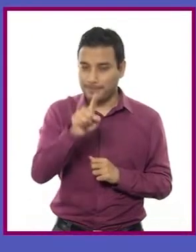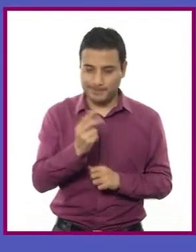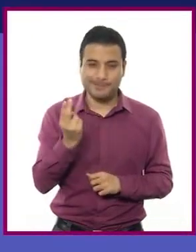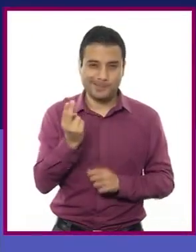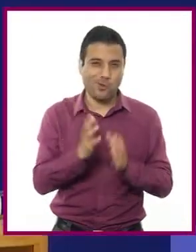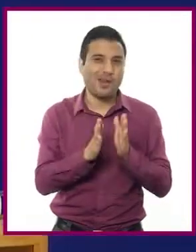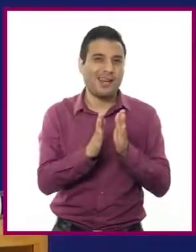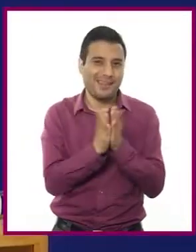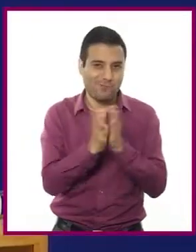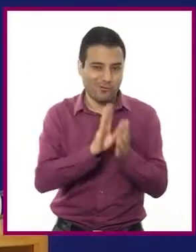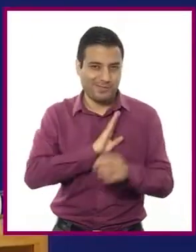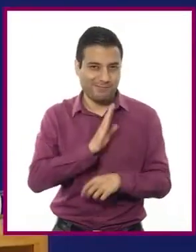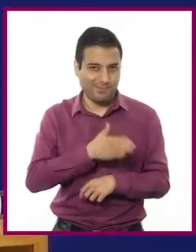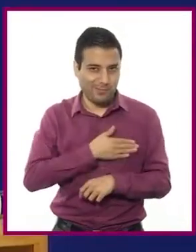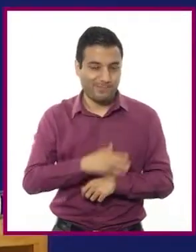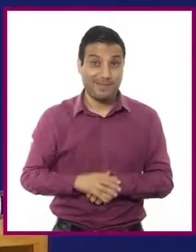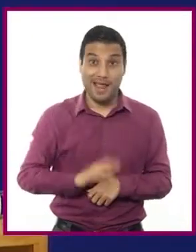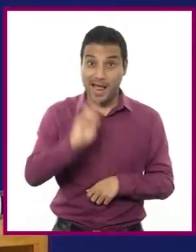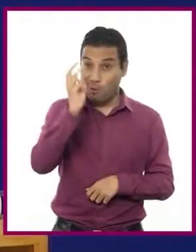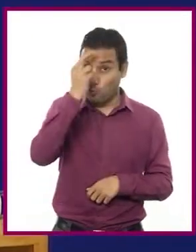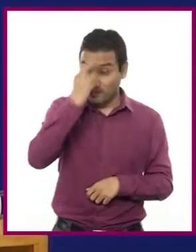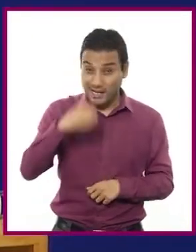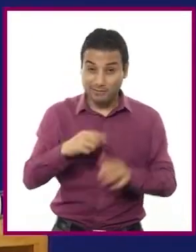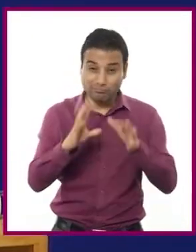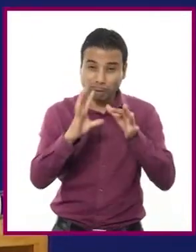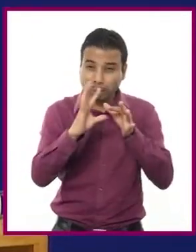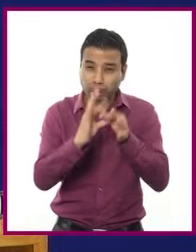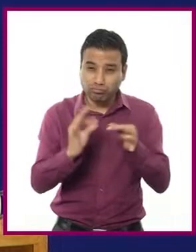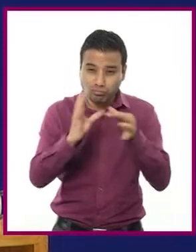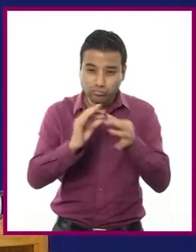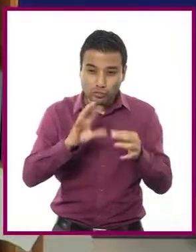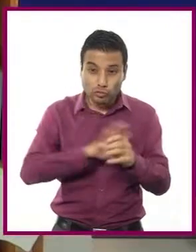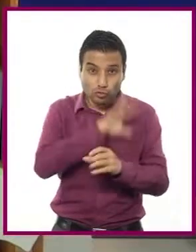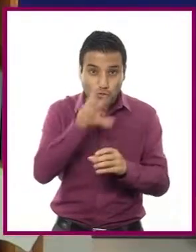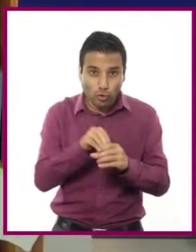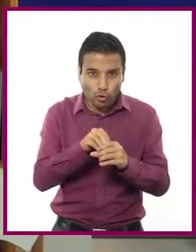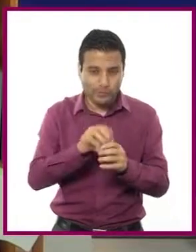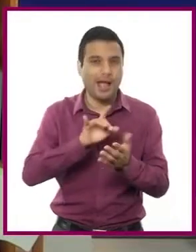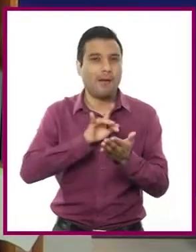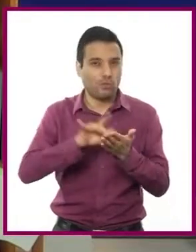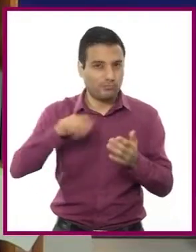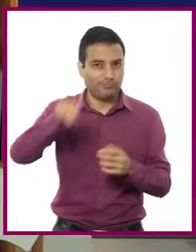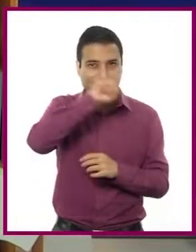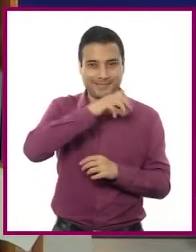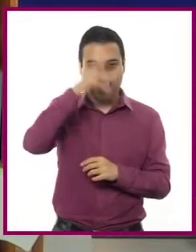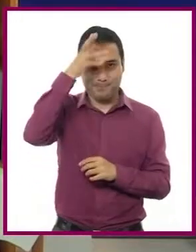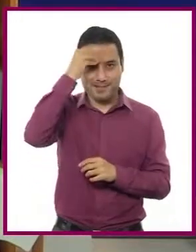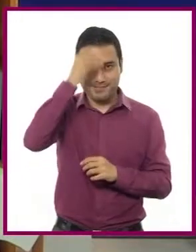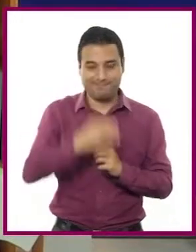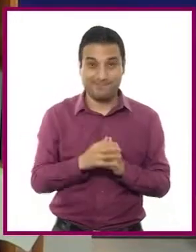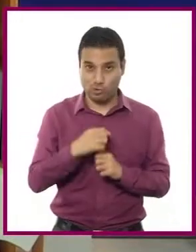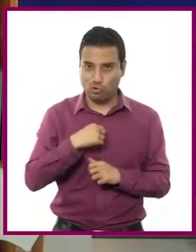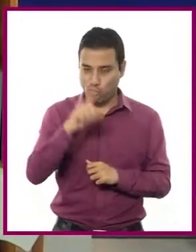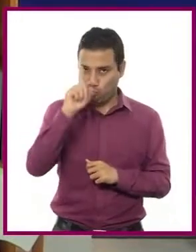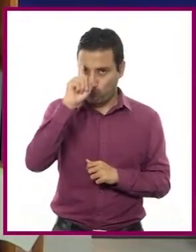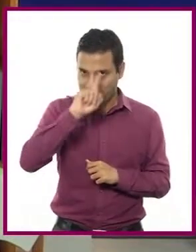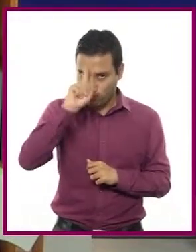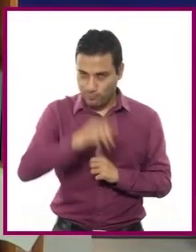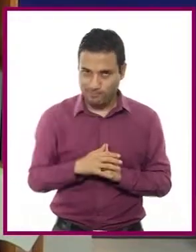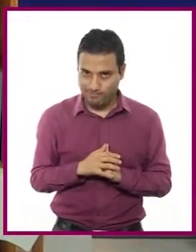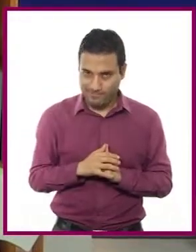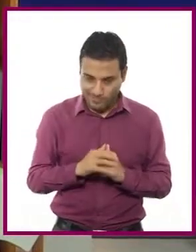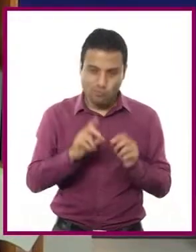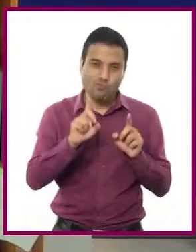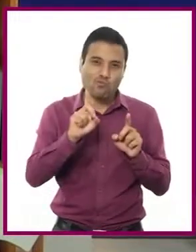libro de texto. No olviden que todo lo que vean es para fortalecer su conocimiento. Les recomiendo llevar un registro de